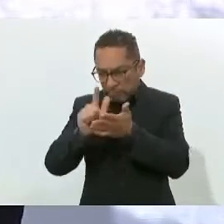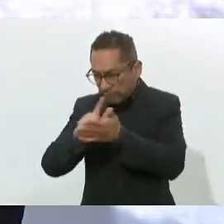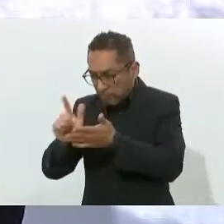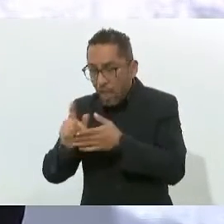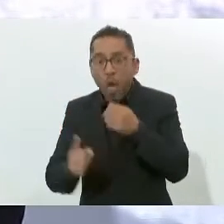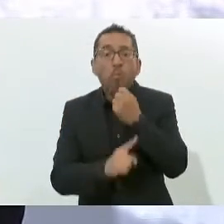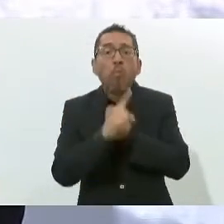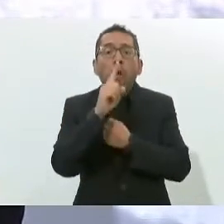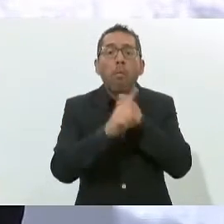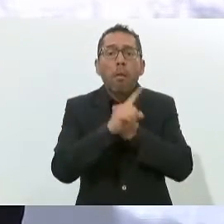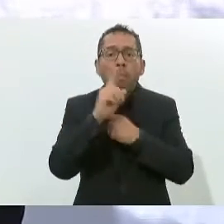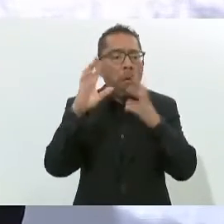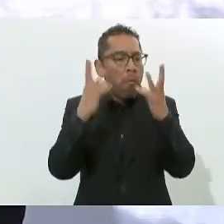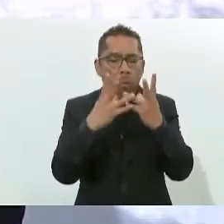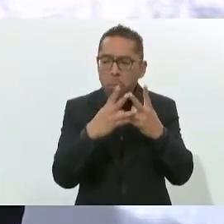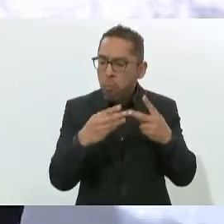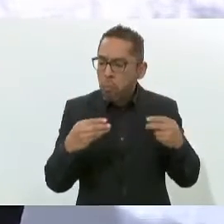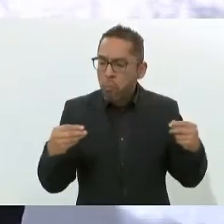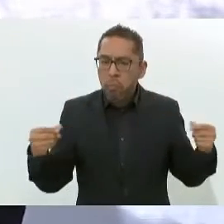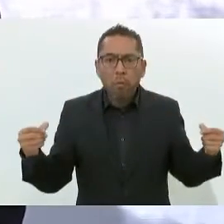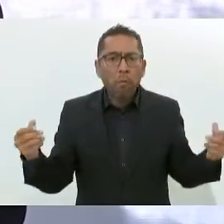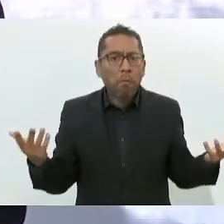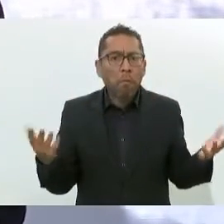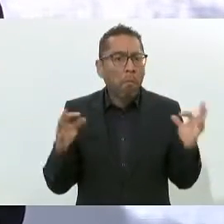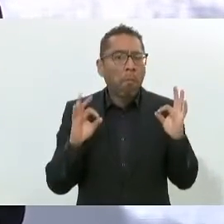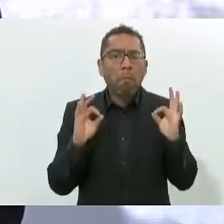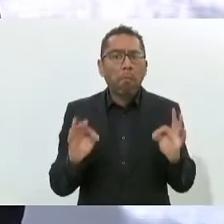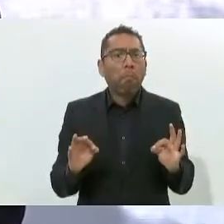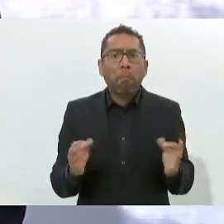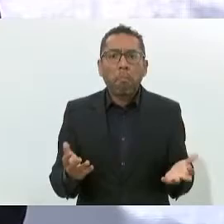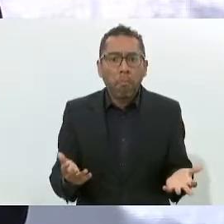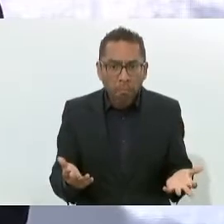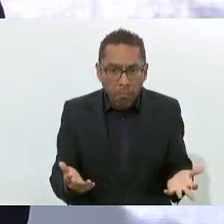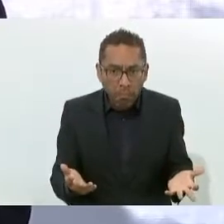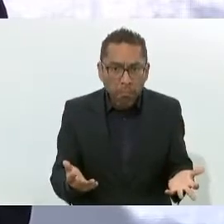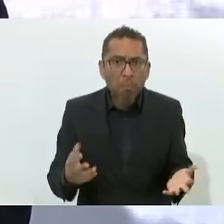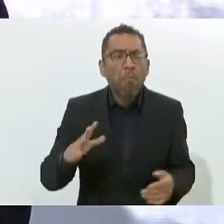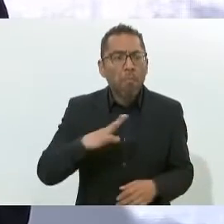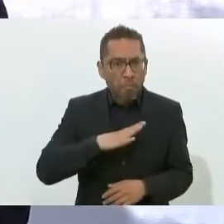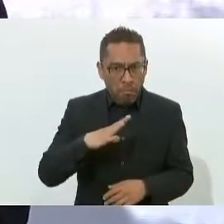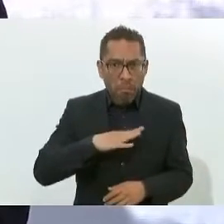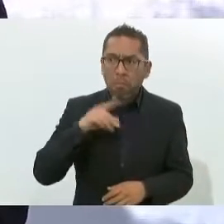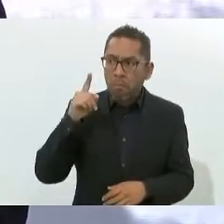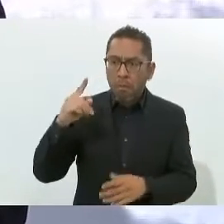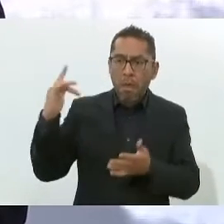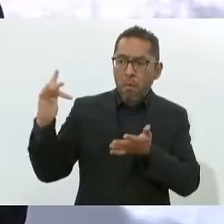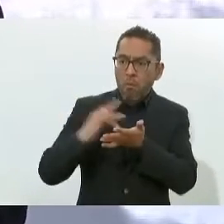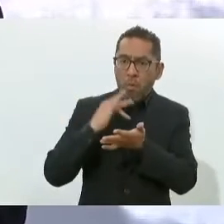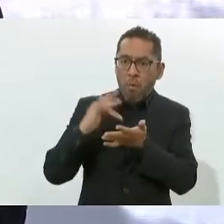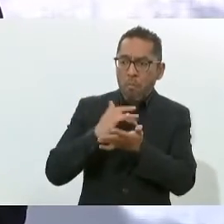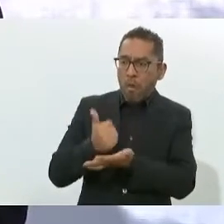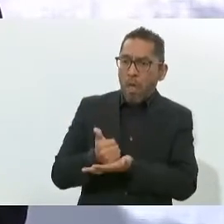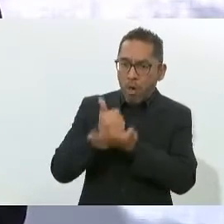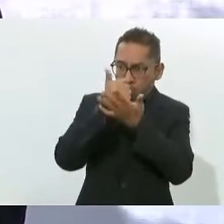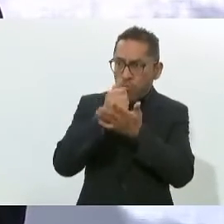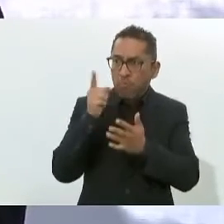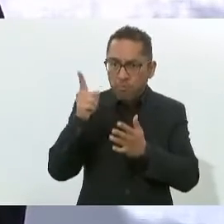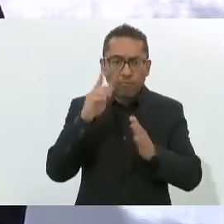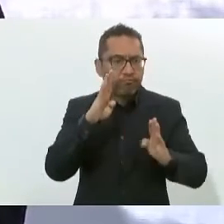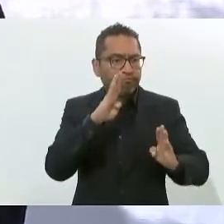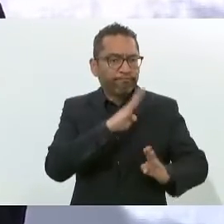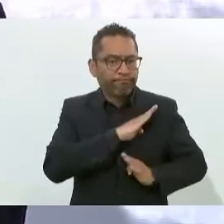problema. He contado con el respaldo de las Fuerzas